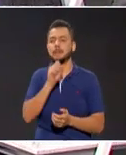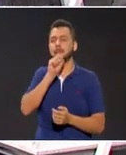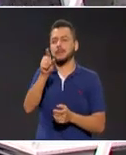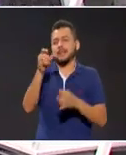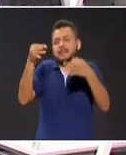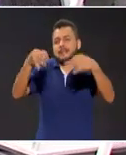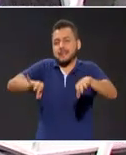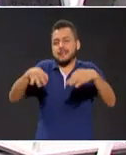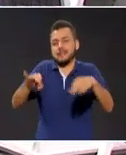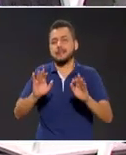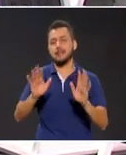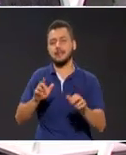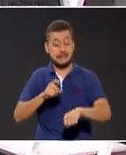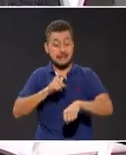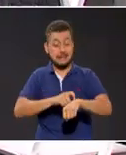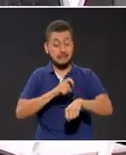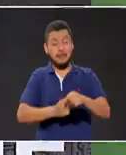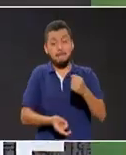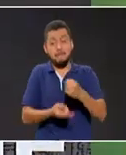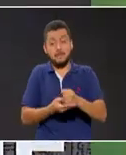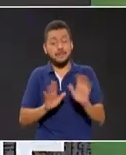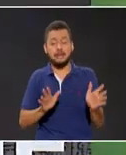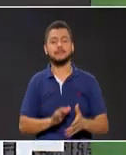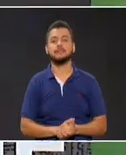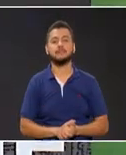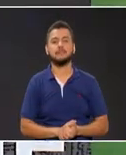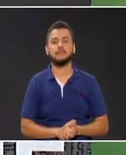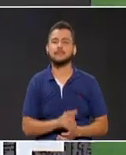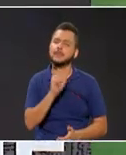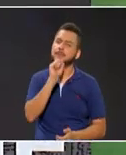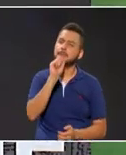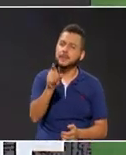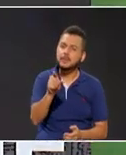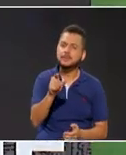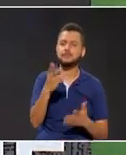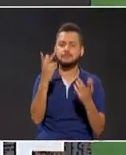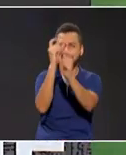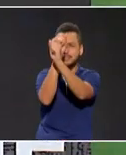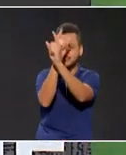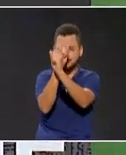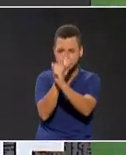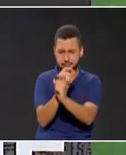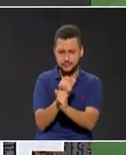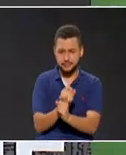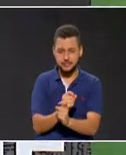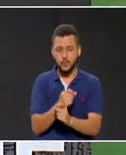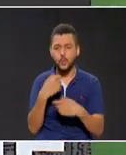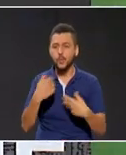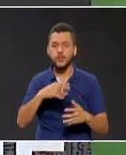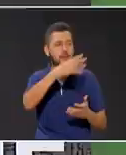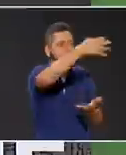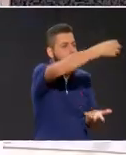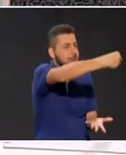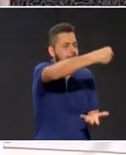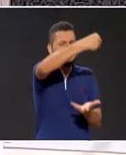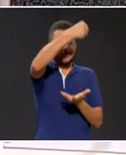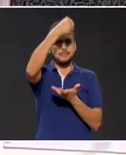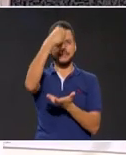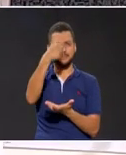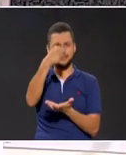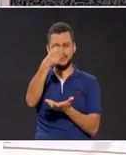porque no nos da ya el tiempo para hacerlo. Y esta pregunta en específico se refiere al presupuesto participativo.